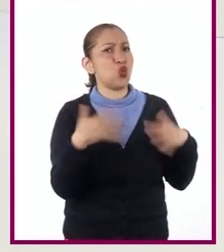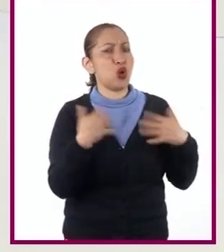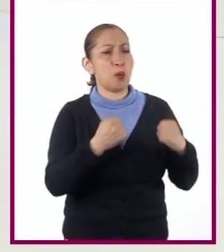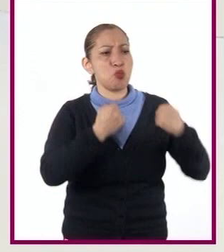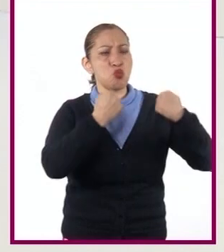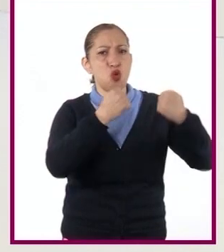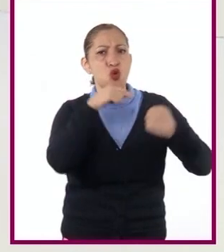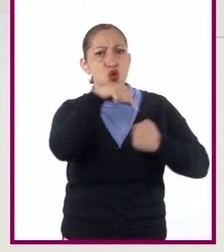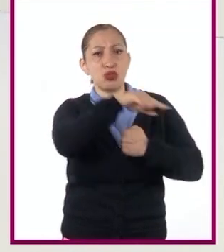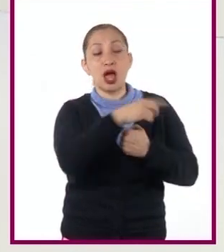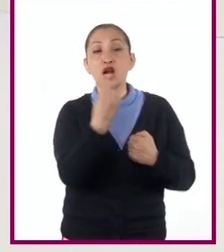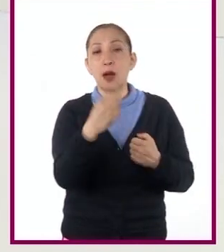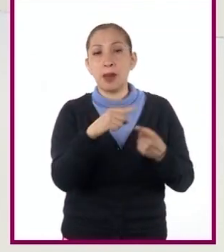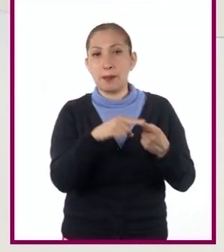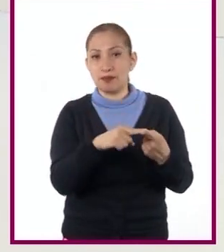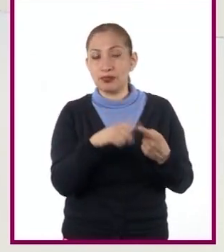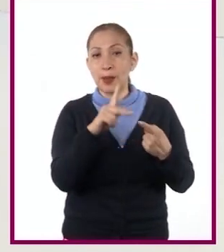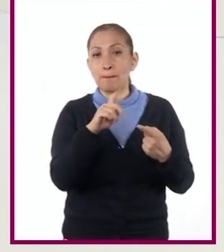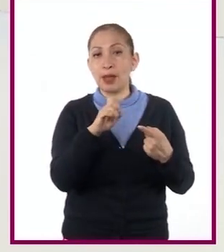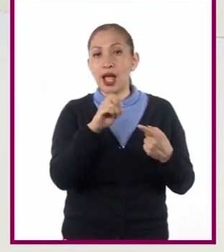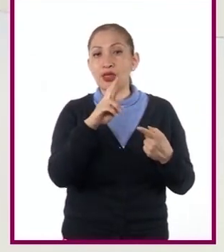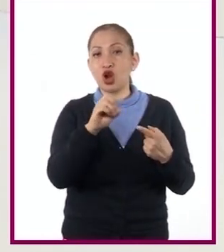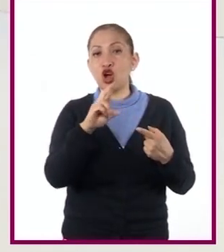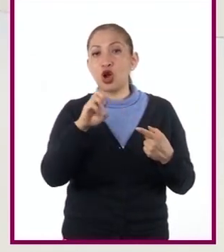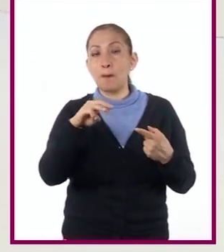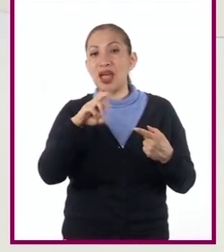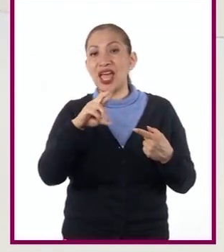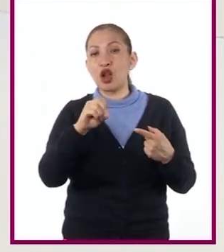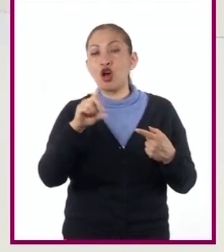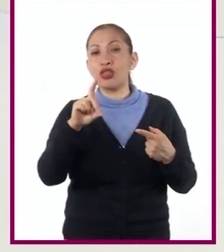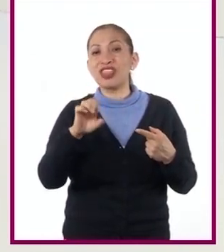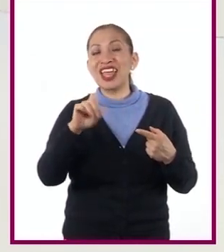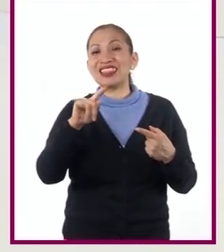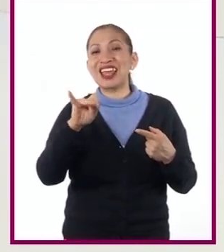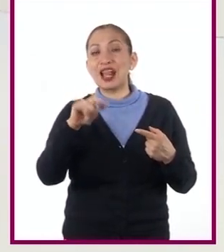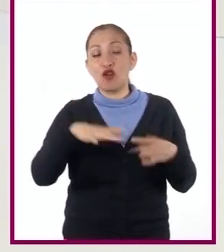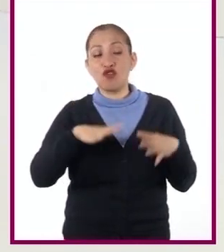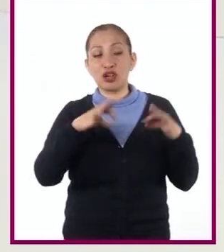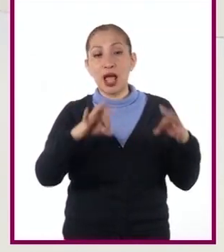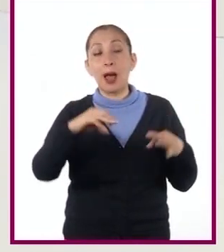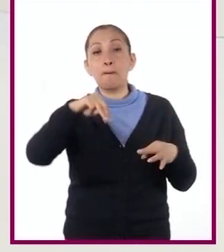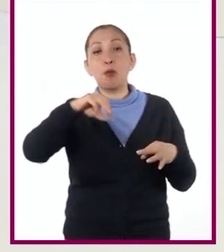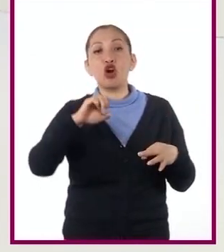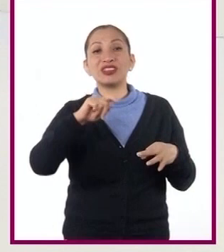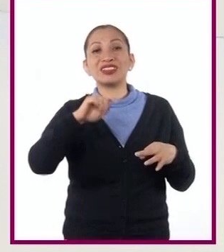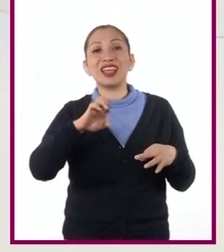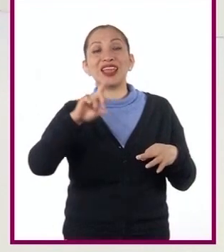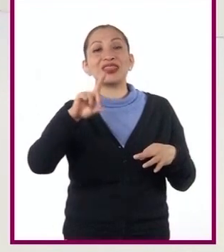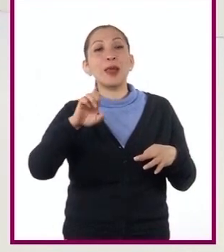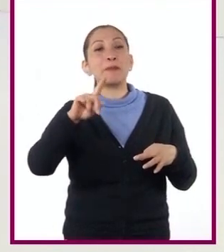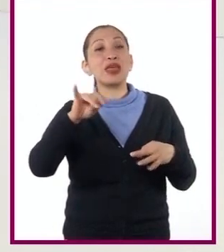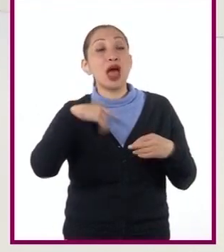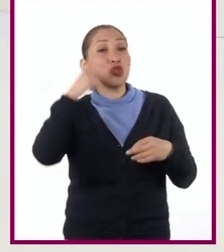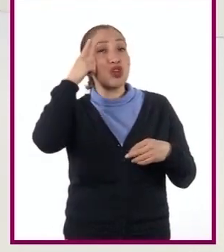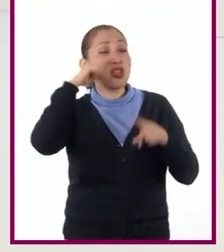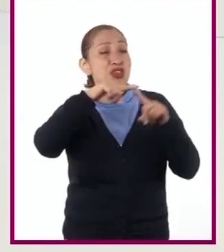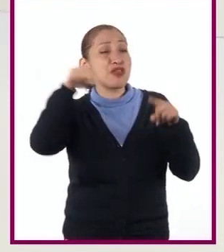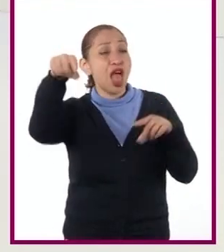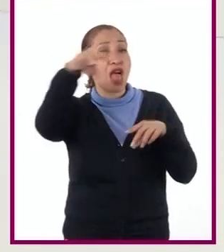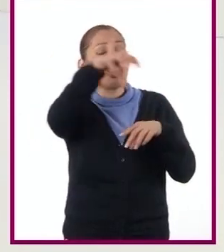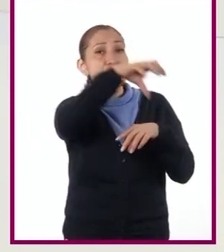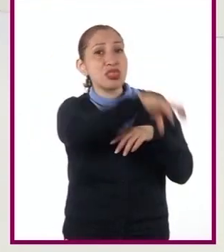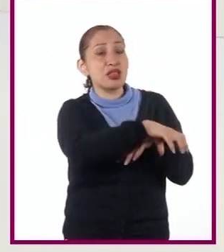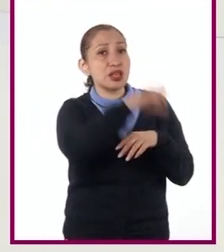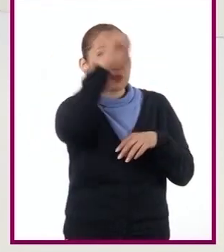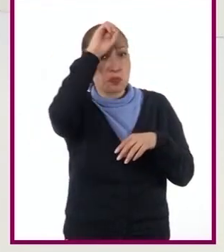podemos mencionar el nombre de Pedro Romero de Terreros, fundador del Monte de Piedad, dueño de diferentes